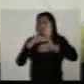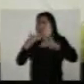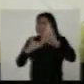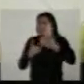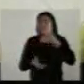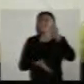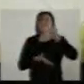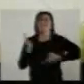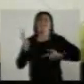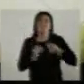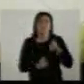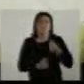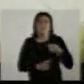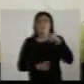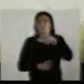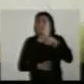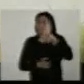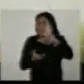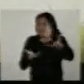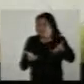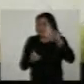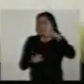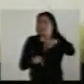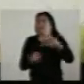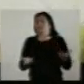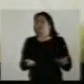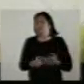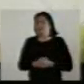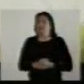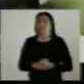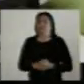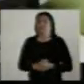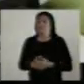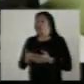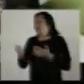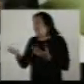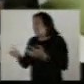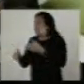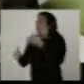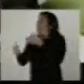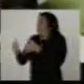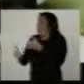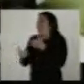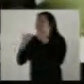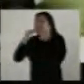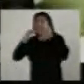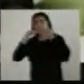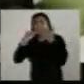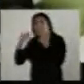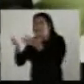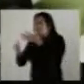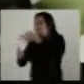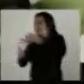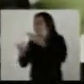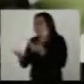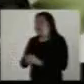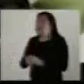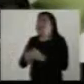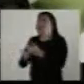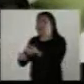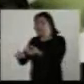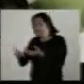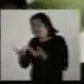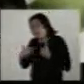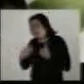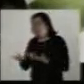este proceso y qué recursos se están asignando para ese efecto. Bueno, Javier, te agradezco realmente